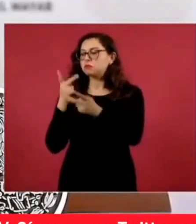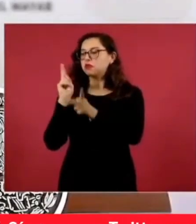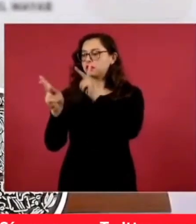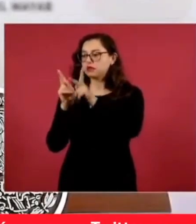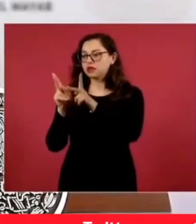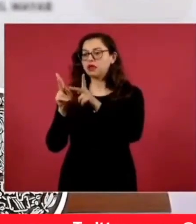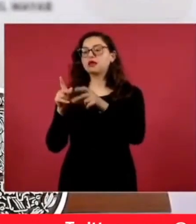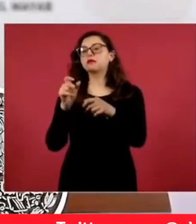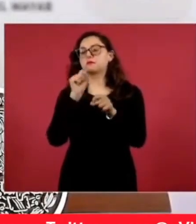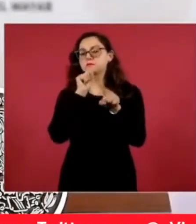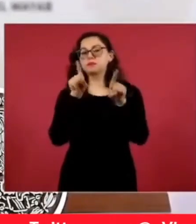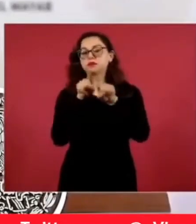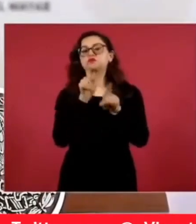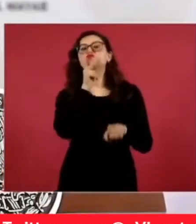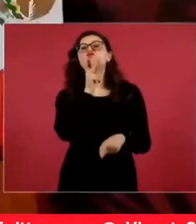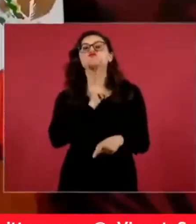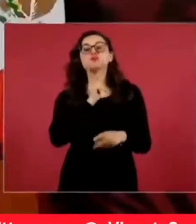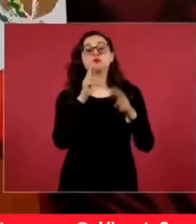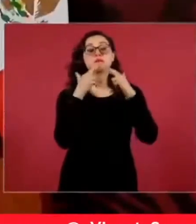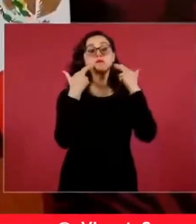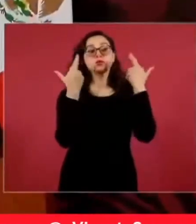Y ella sabe perfectamente.